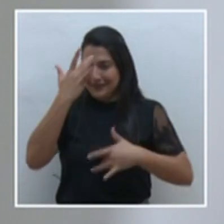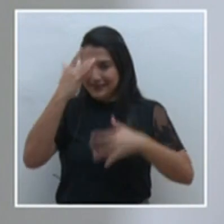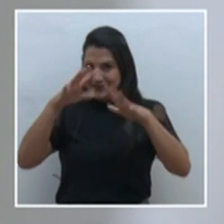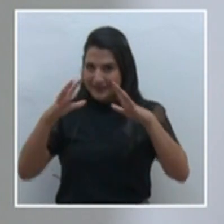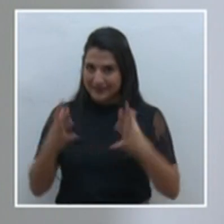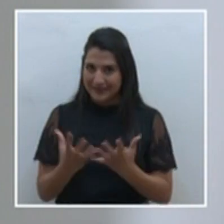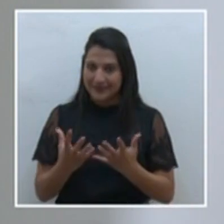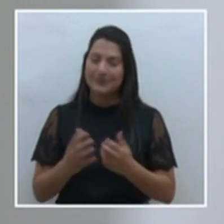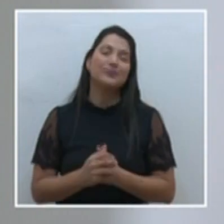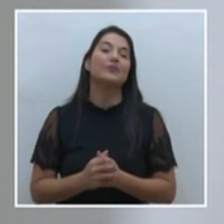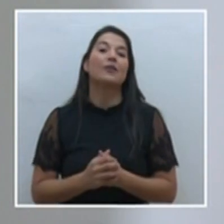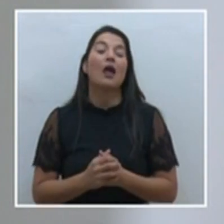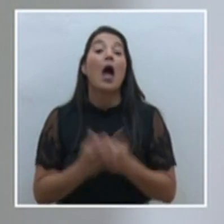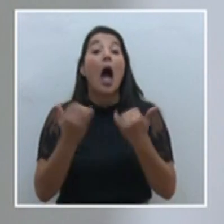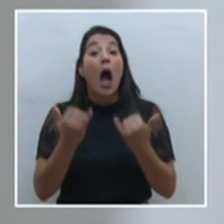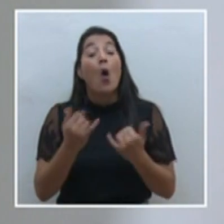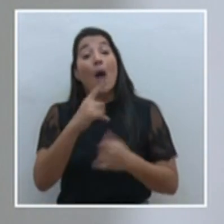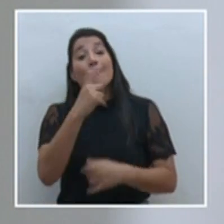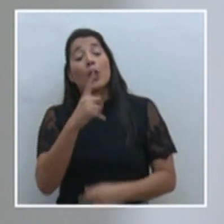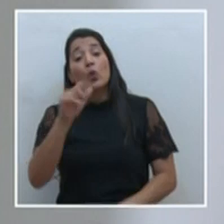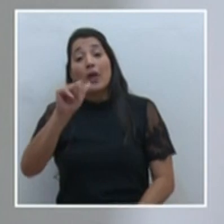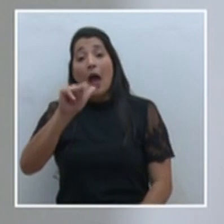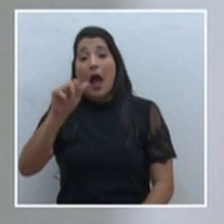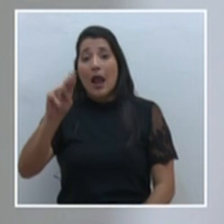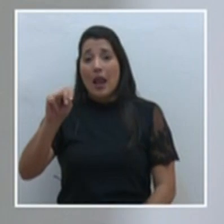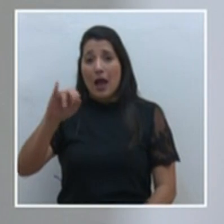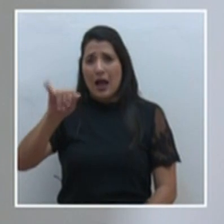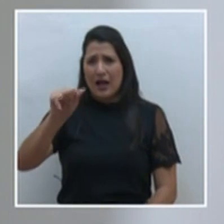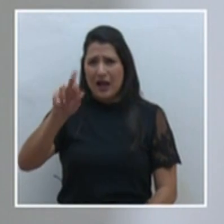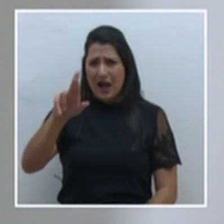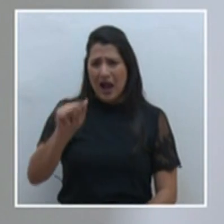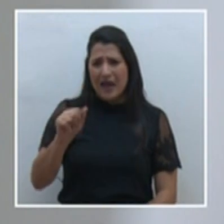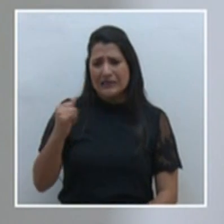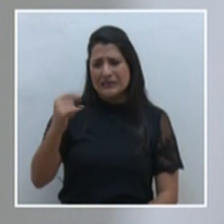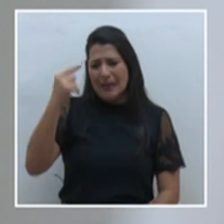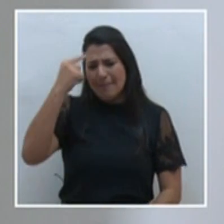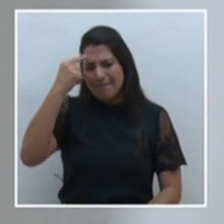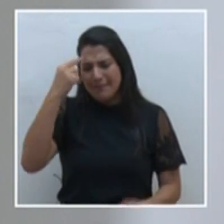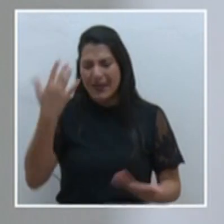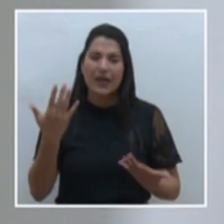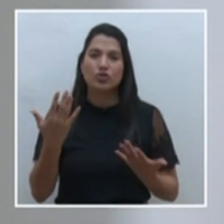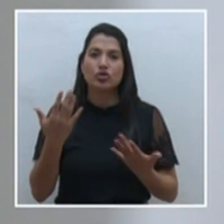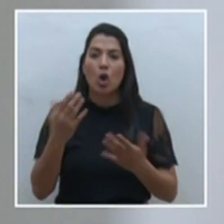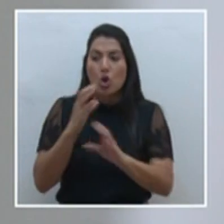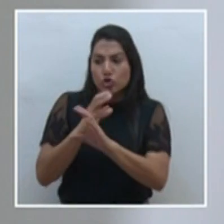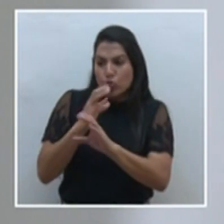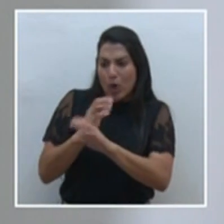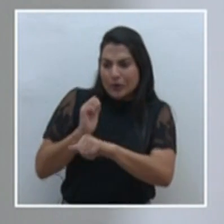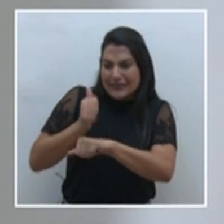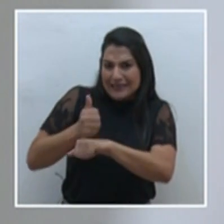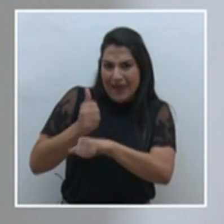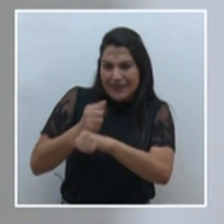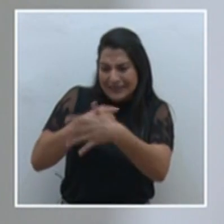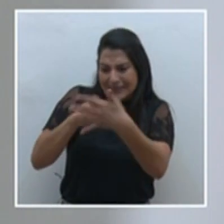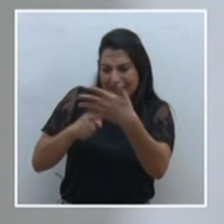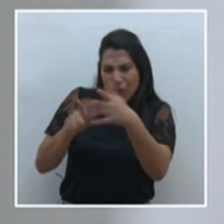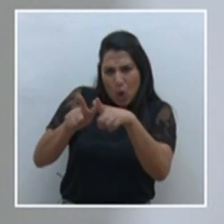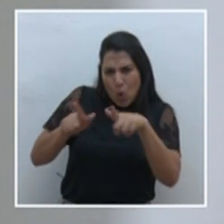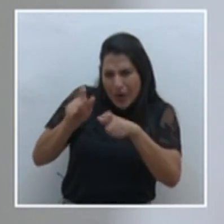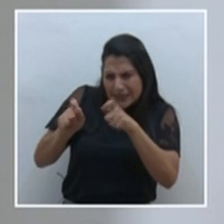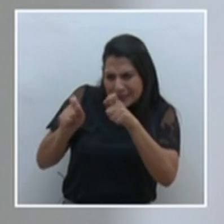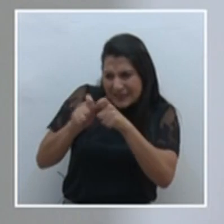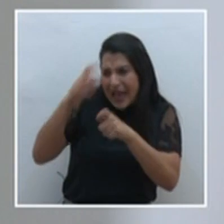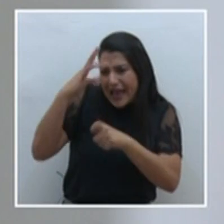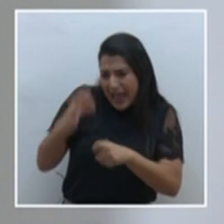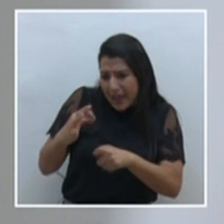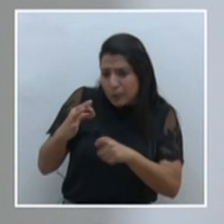Claro, la pregunta de don Alan Jara, que si considero que si las medidas están focalizadas van a surtir efecto, pues si las estamos anunciando es porque